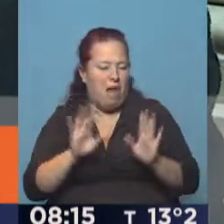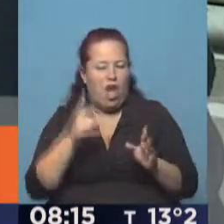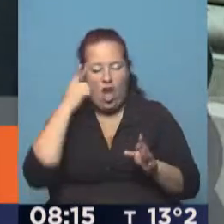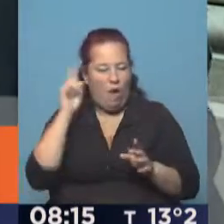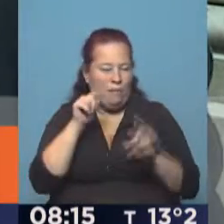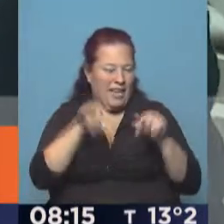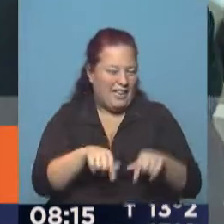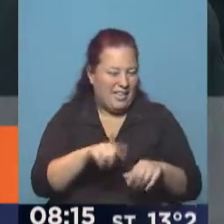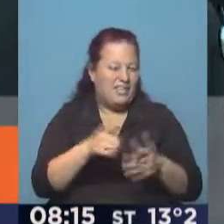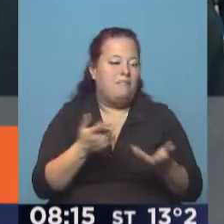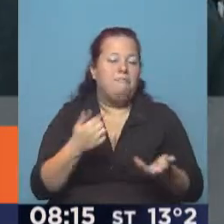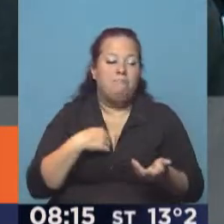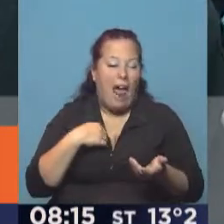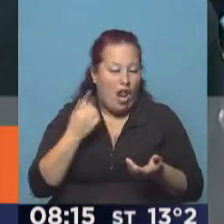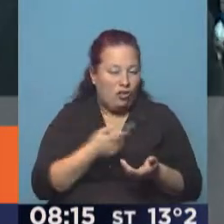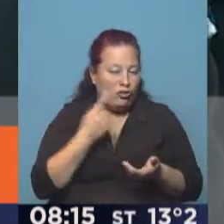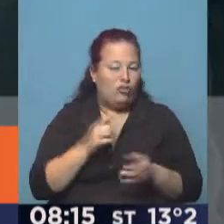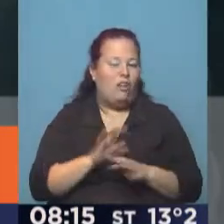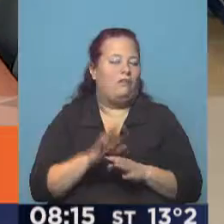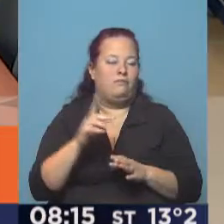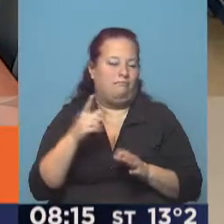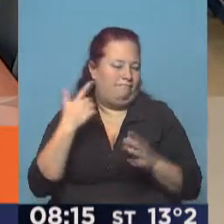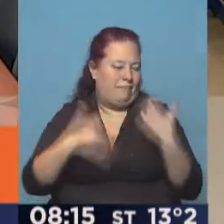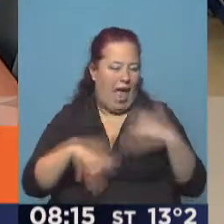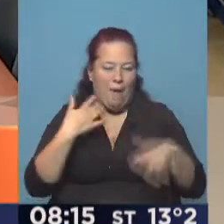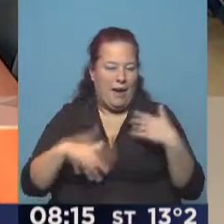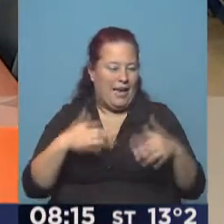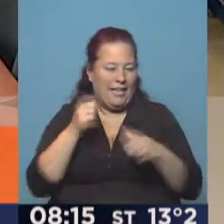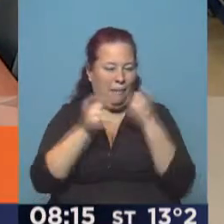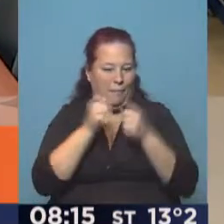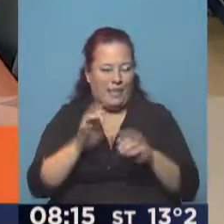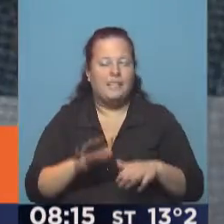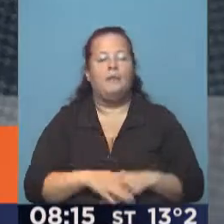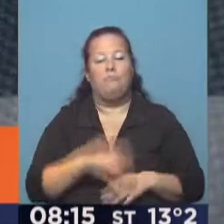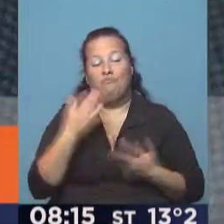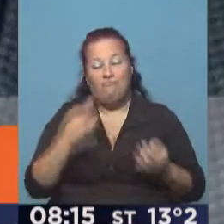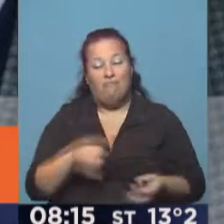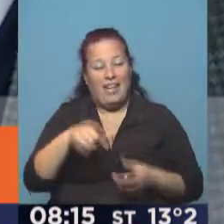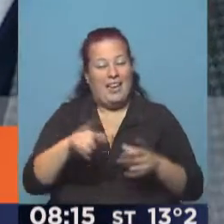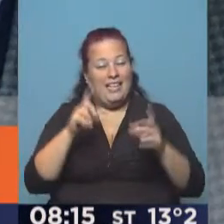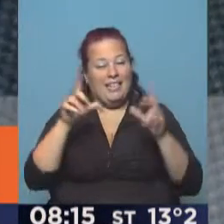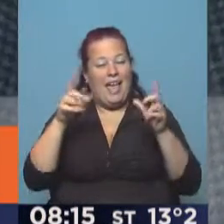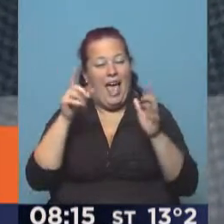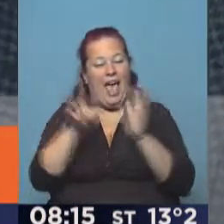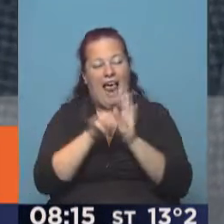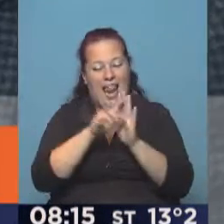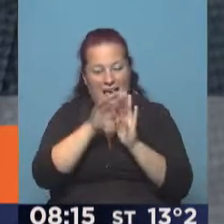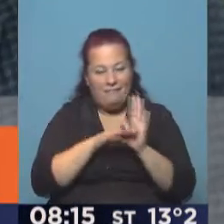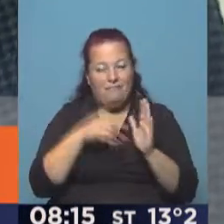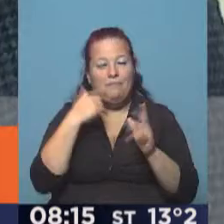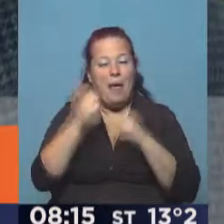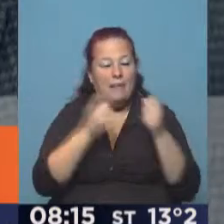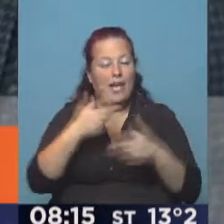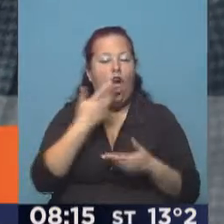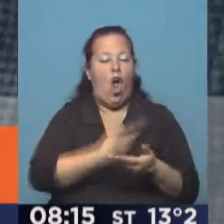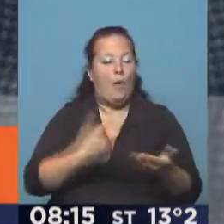contemplando esto que para nosotros constituye la emergencia PYME. Es la idea justamente de este paquete PYME que nos está bajando del Poder